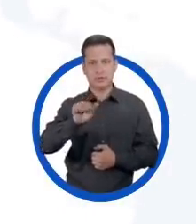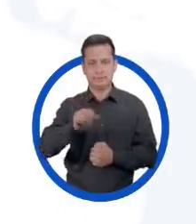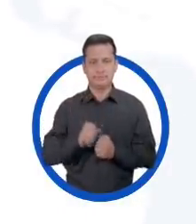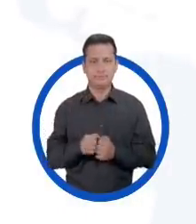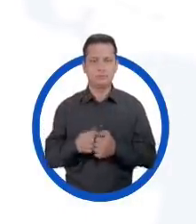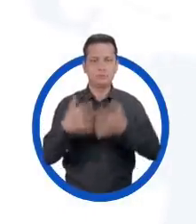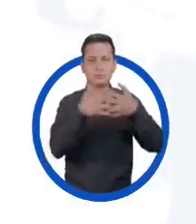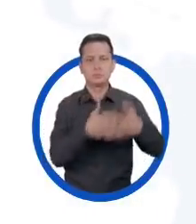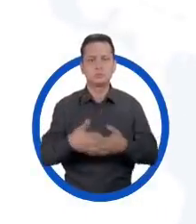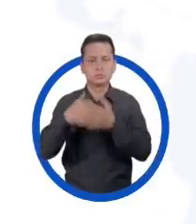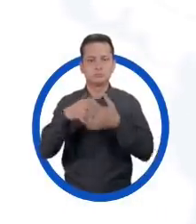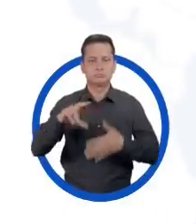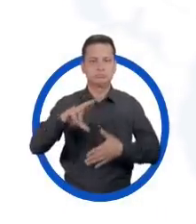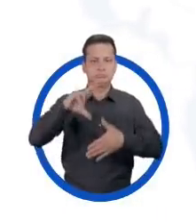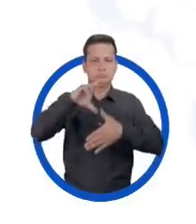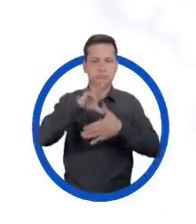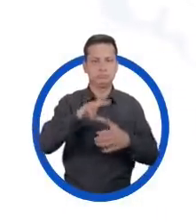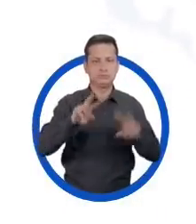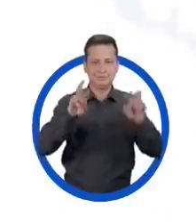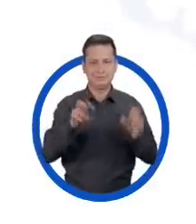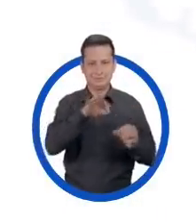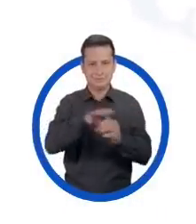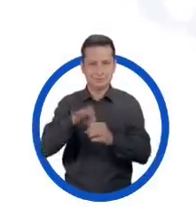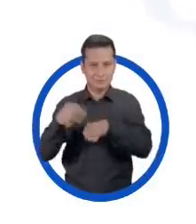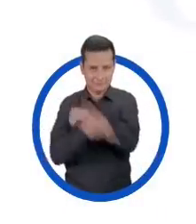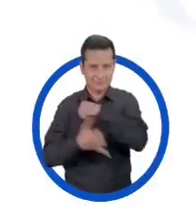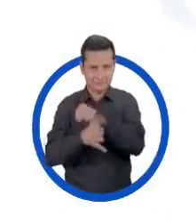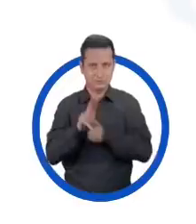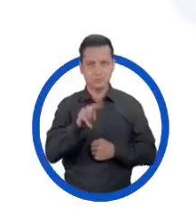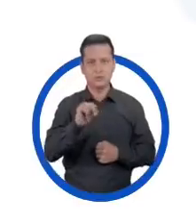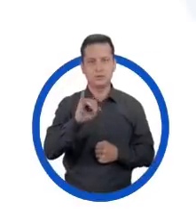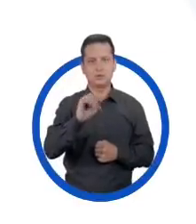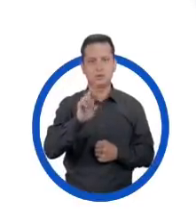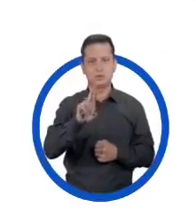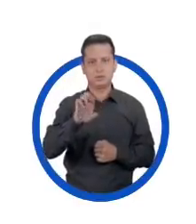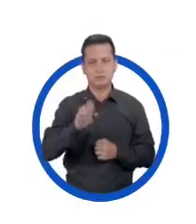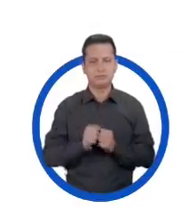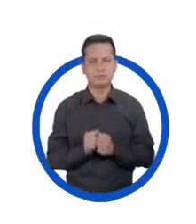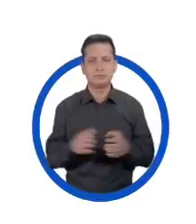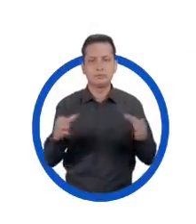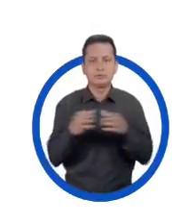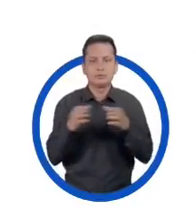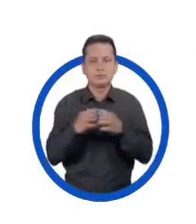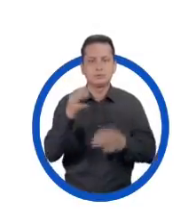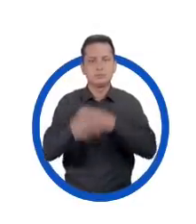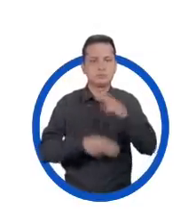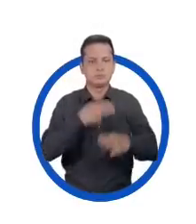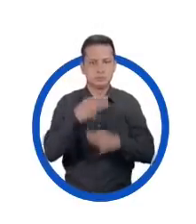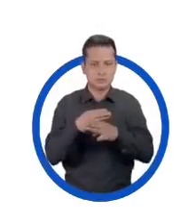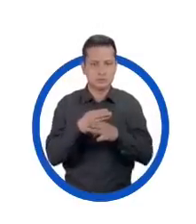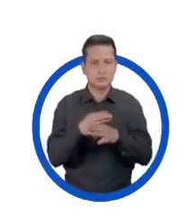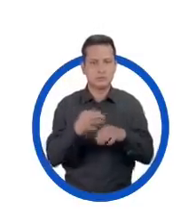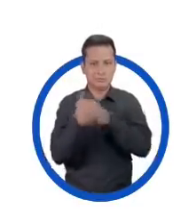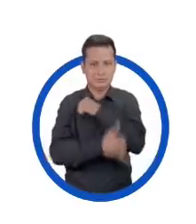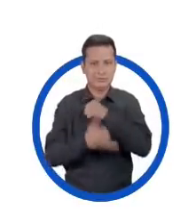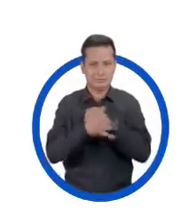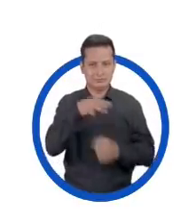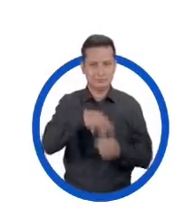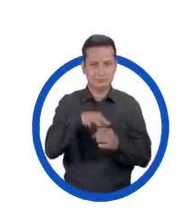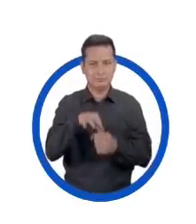Unión Interamericana de Organismos Electorales, UNIORE, Asociación Mundial de Organismos